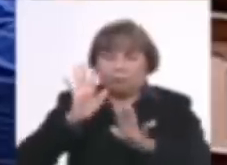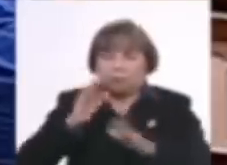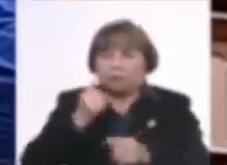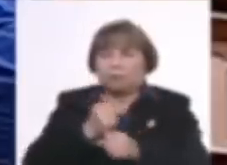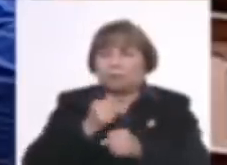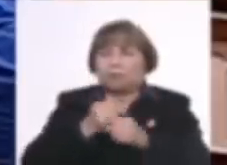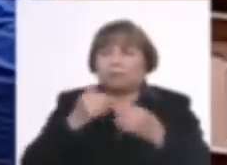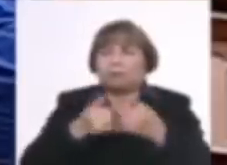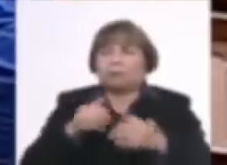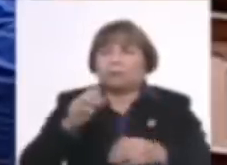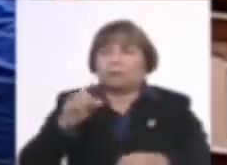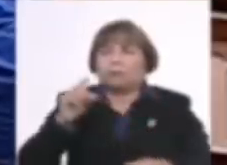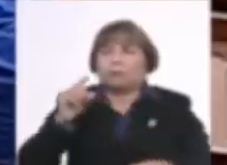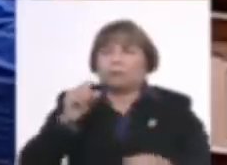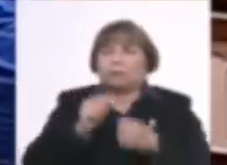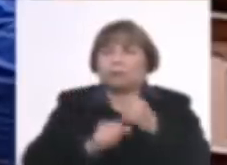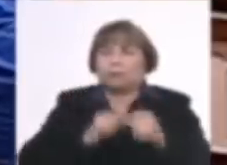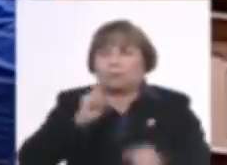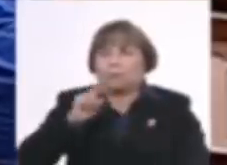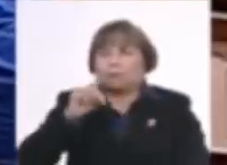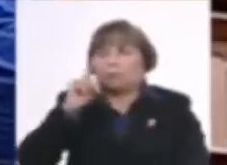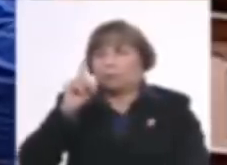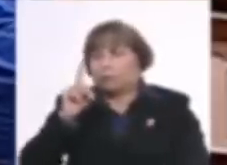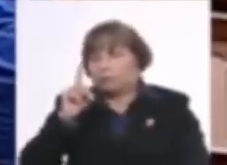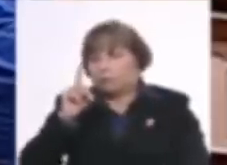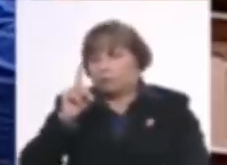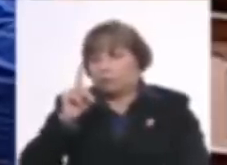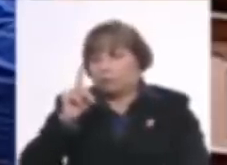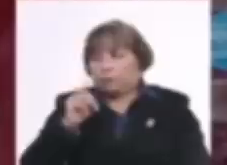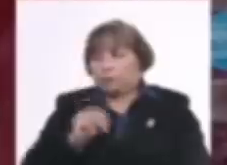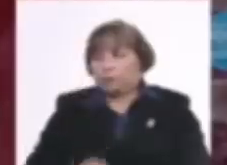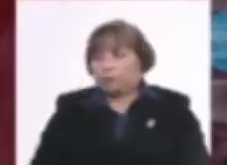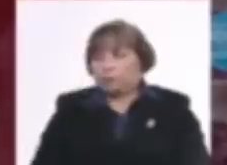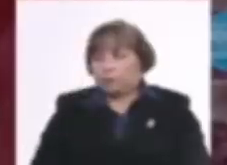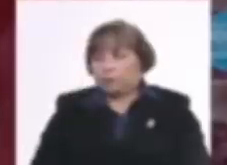trabaja en su empresa desde el año